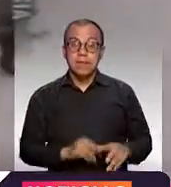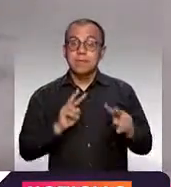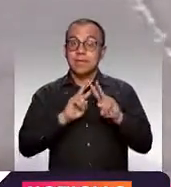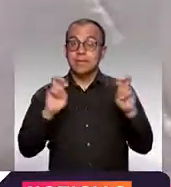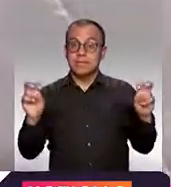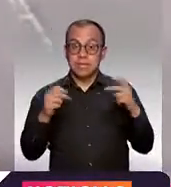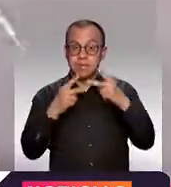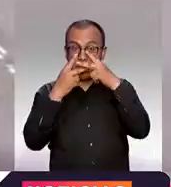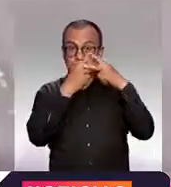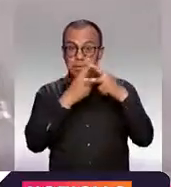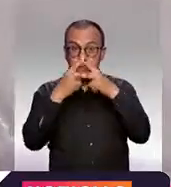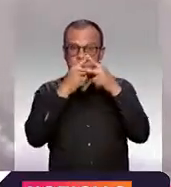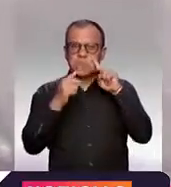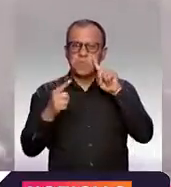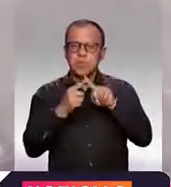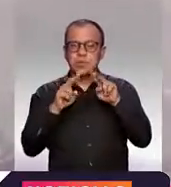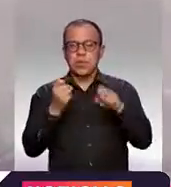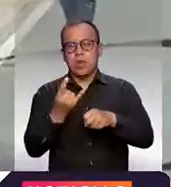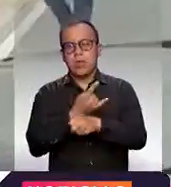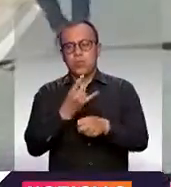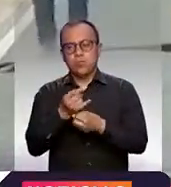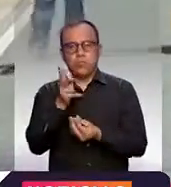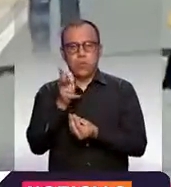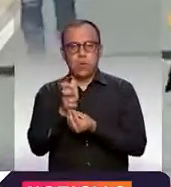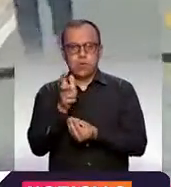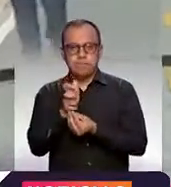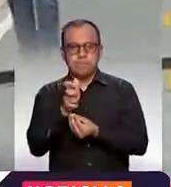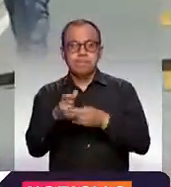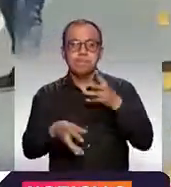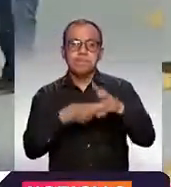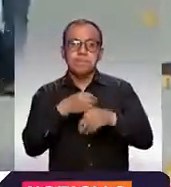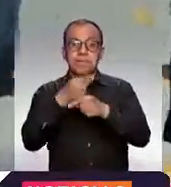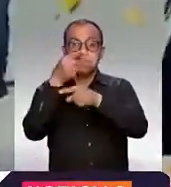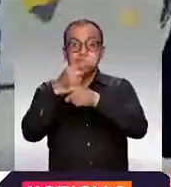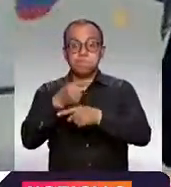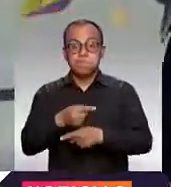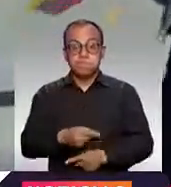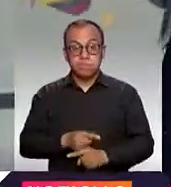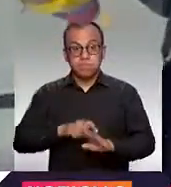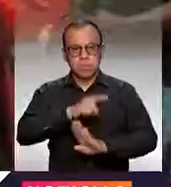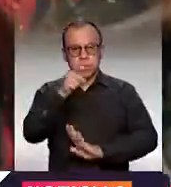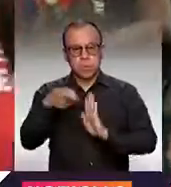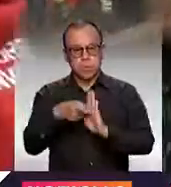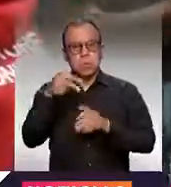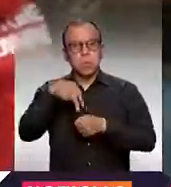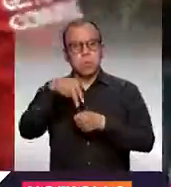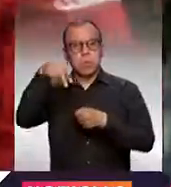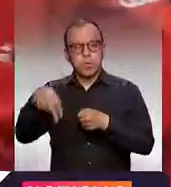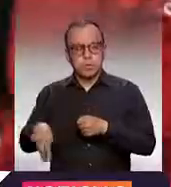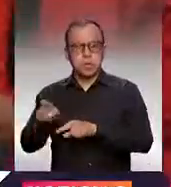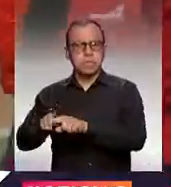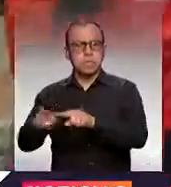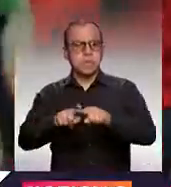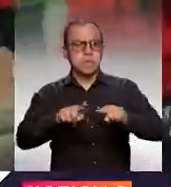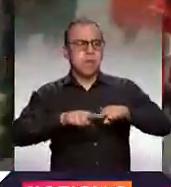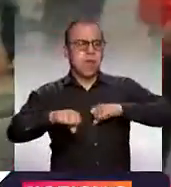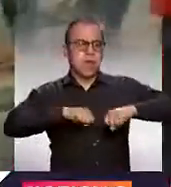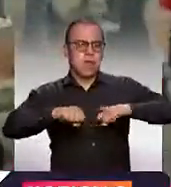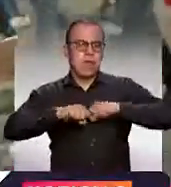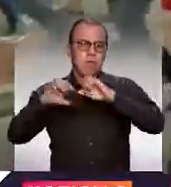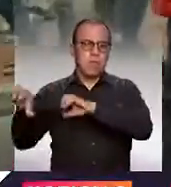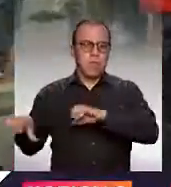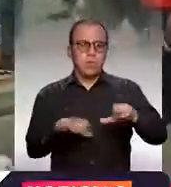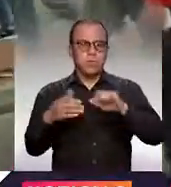se oriente a la policía frente al uso de armas y recomienda precisar que los ciudadanos tienen derecho a agravar las acciones de la fuerza